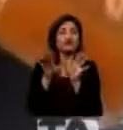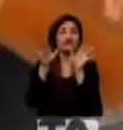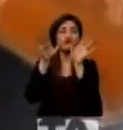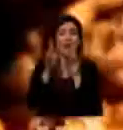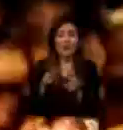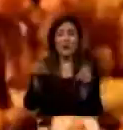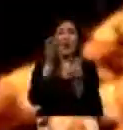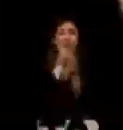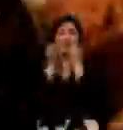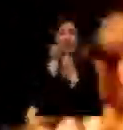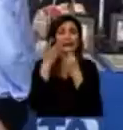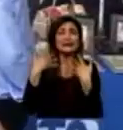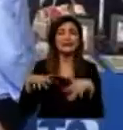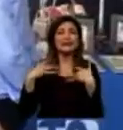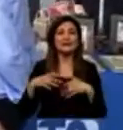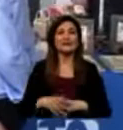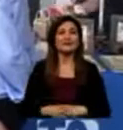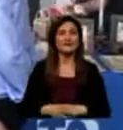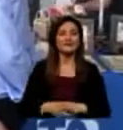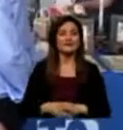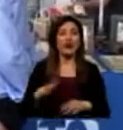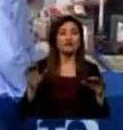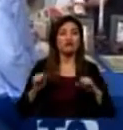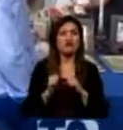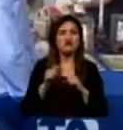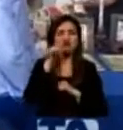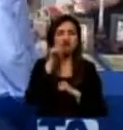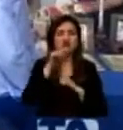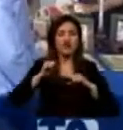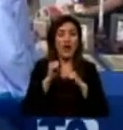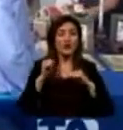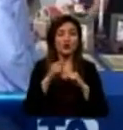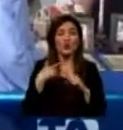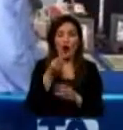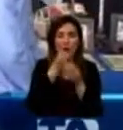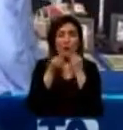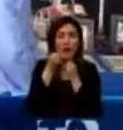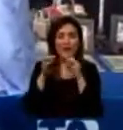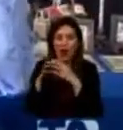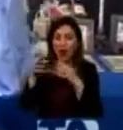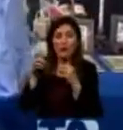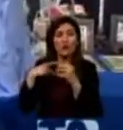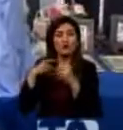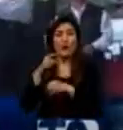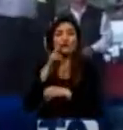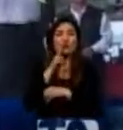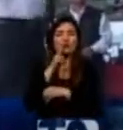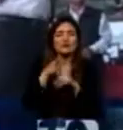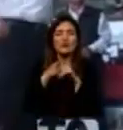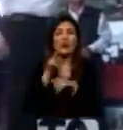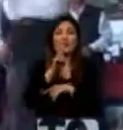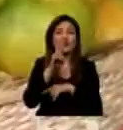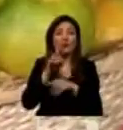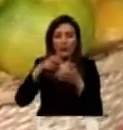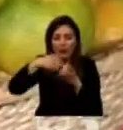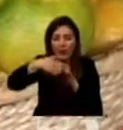la gastronomía que no falta. El caldo de gallina criolla con los camotes de dulce, el vino de mandarina. Hasta el domingo habrá